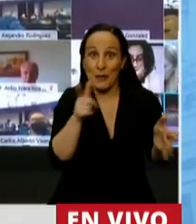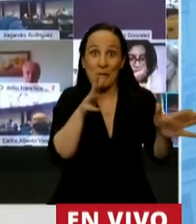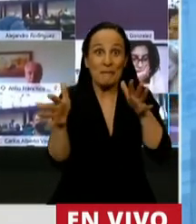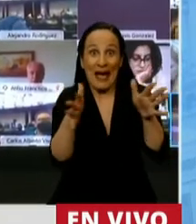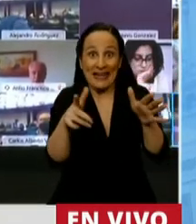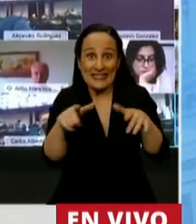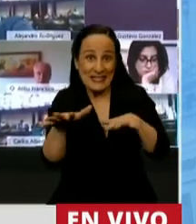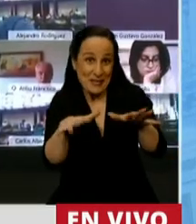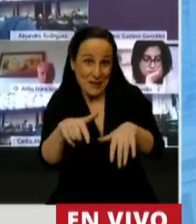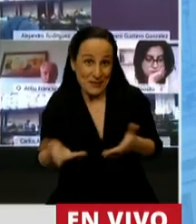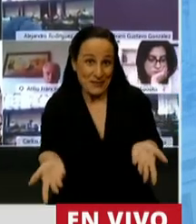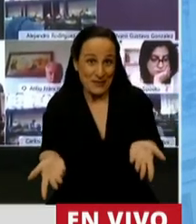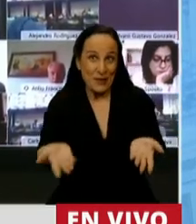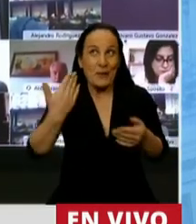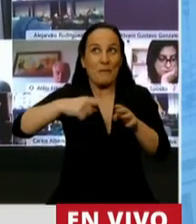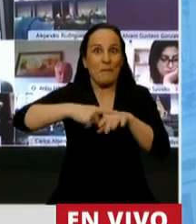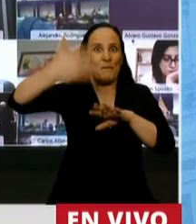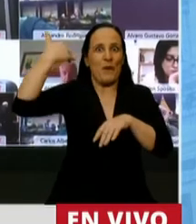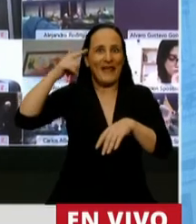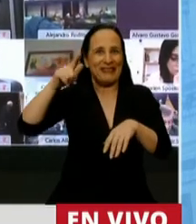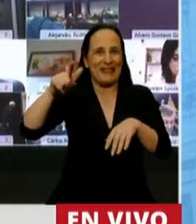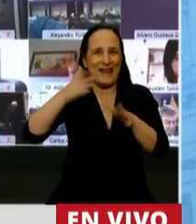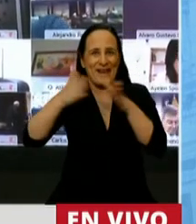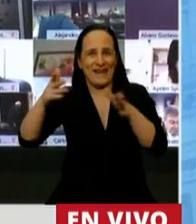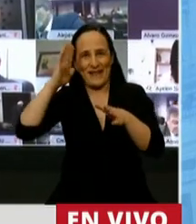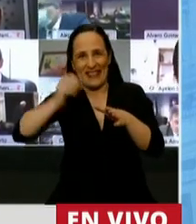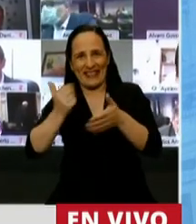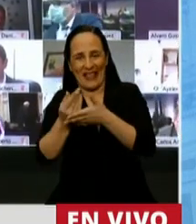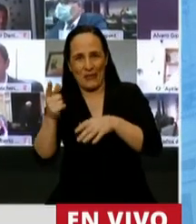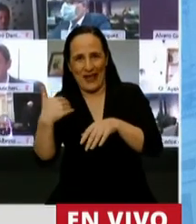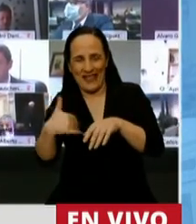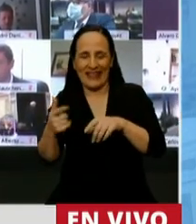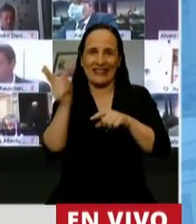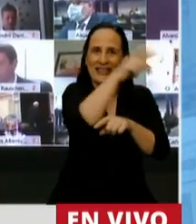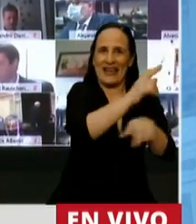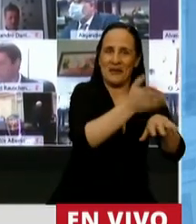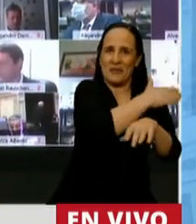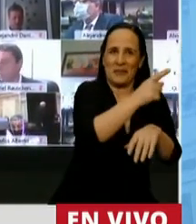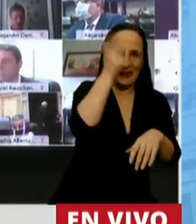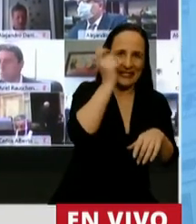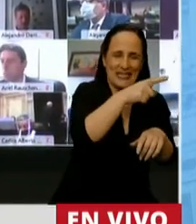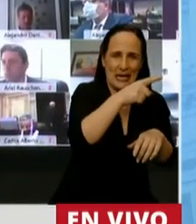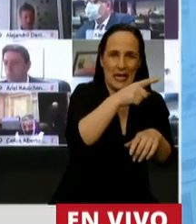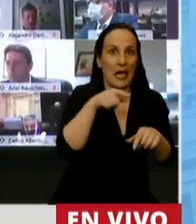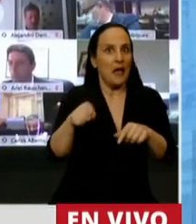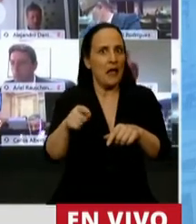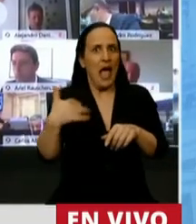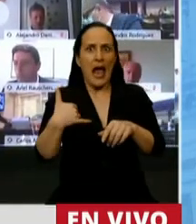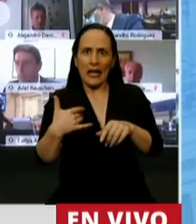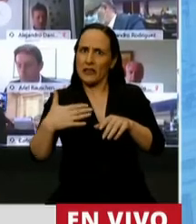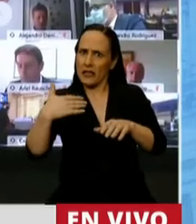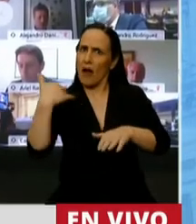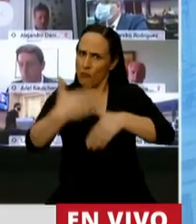parecido al de la dictadura argentina, y me llenaba de orgullo de cómo la Argentina había